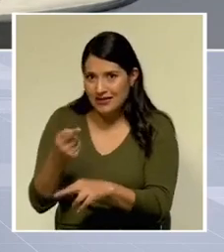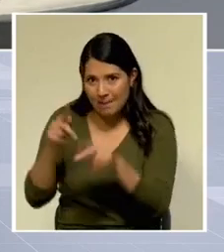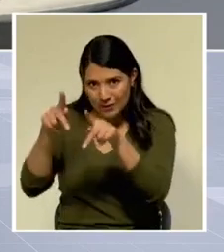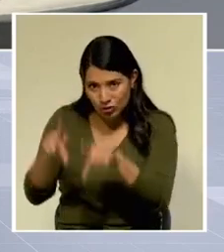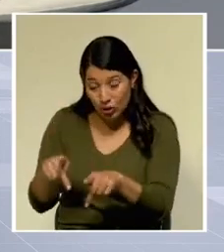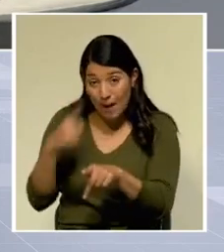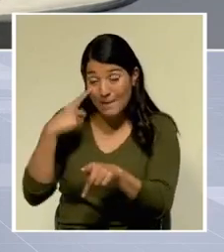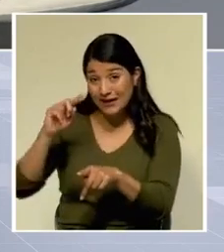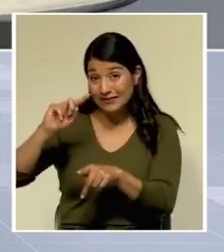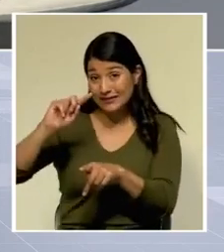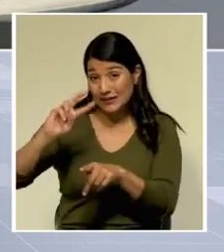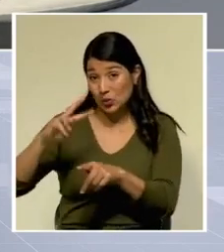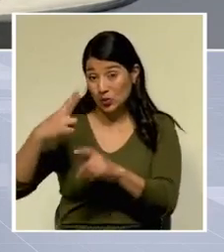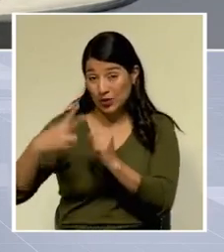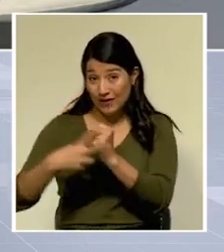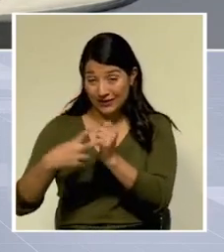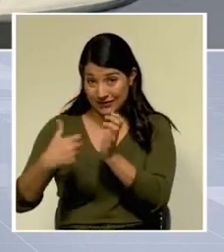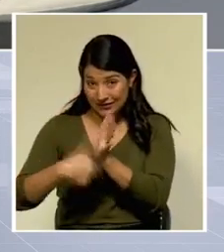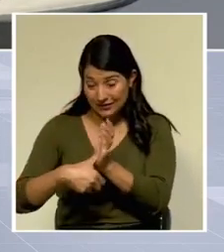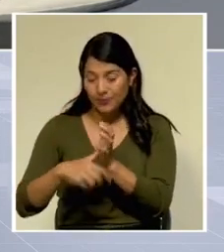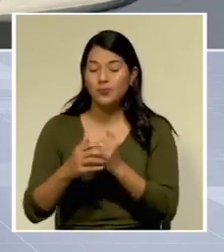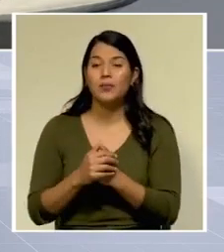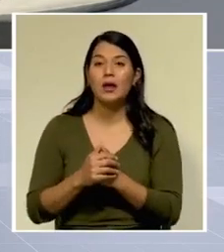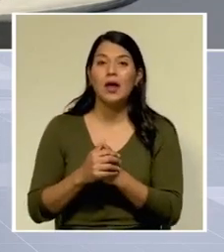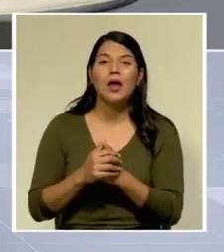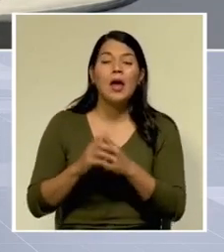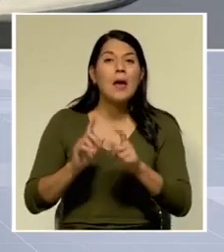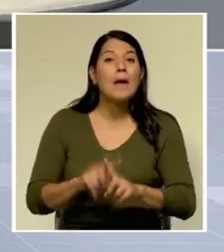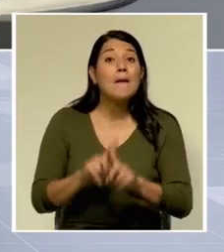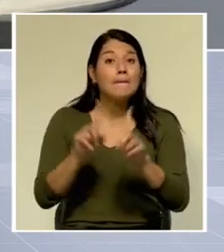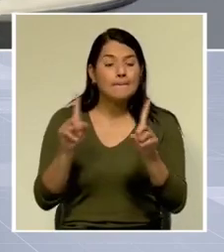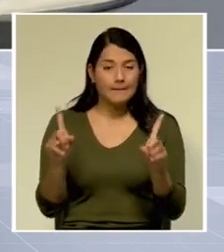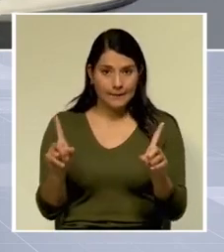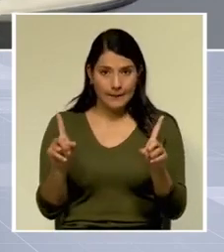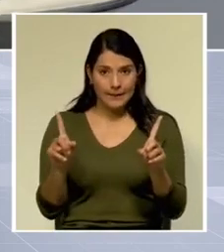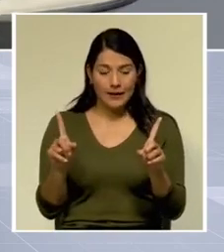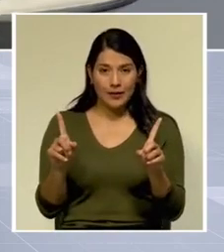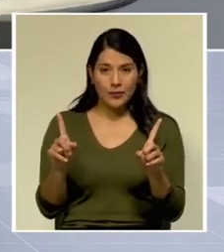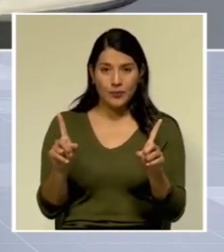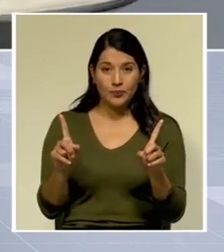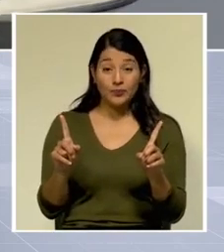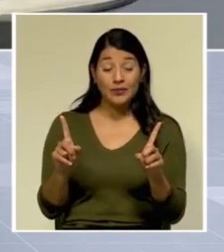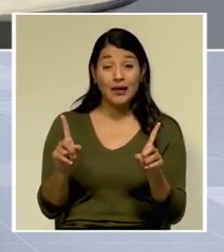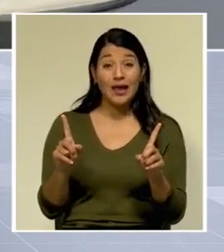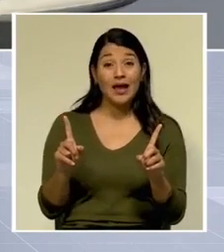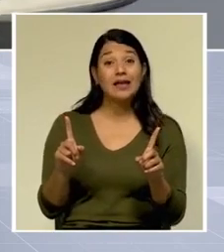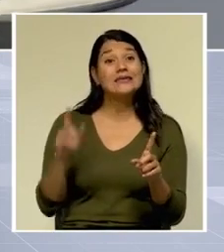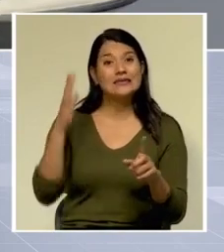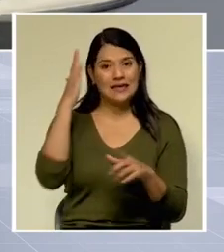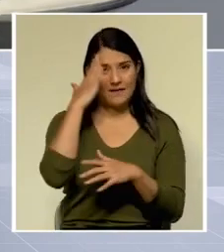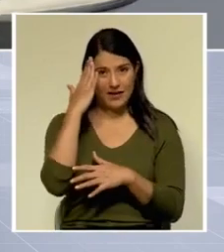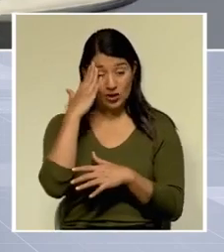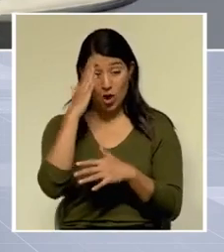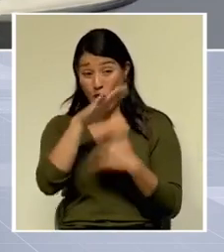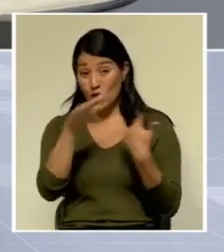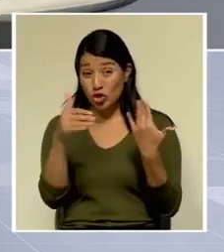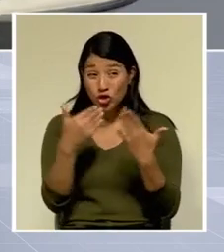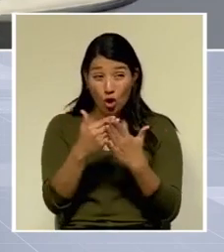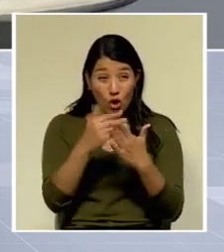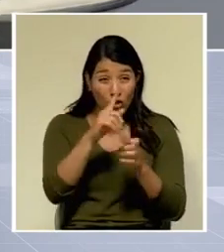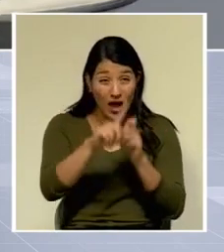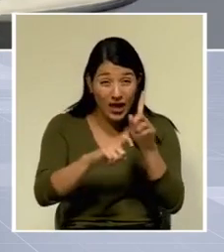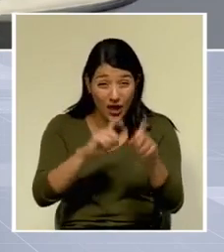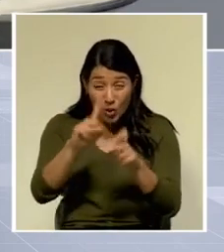uno. Lo cierto es que tomando en consideración que todas esas encuestas, Rodrigo Chávez